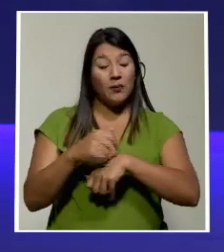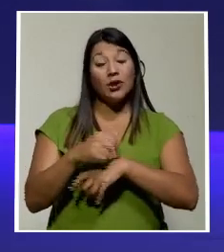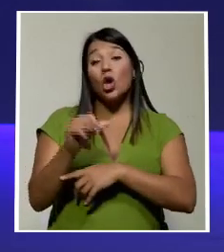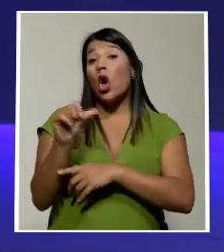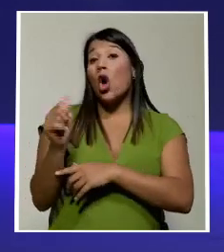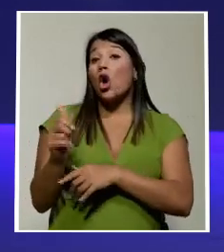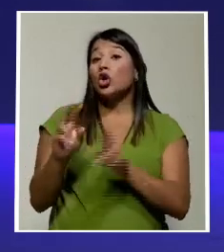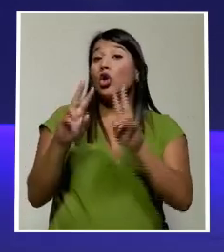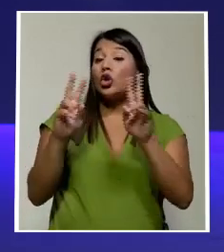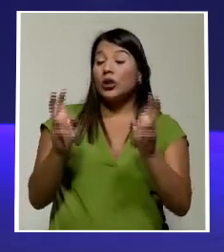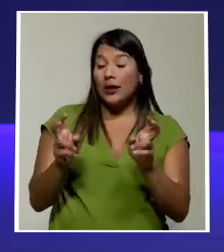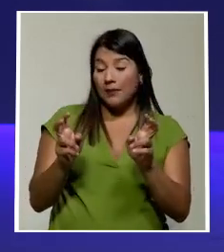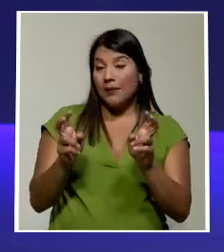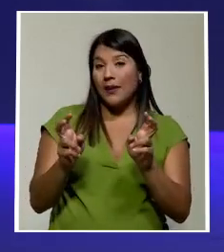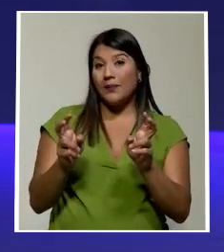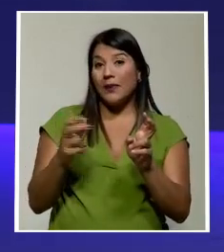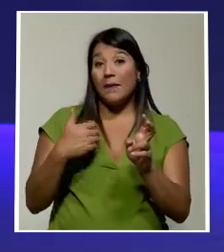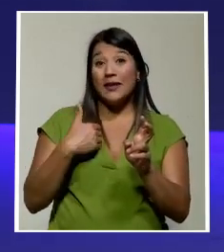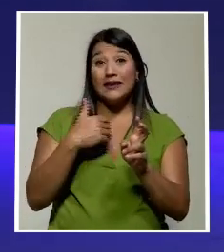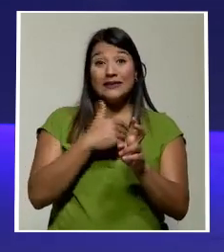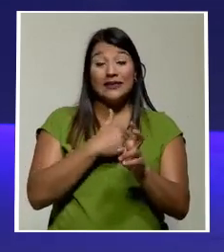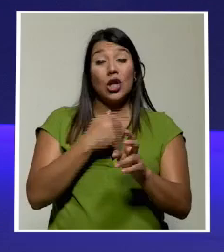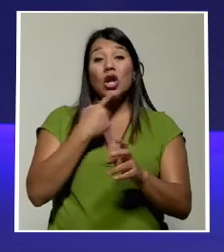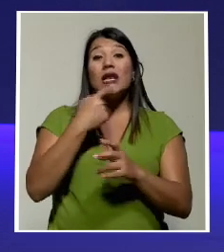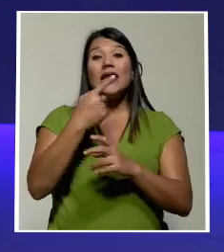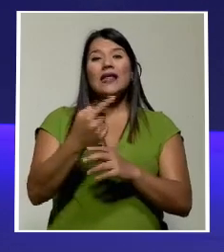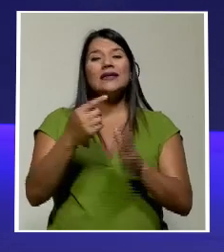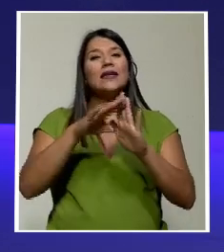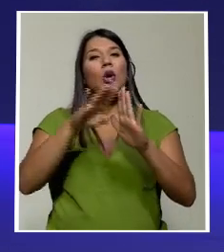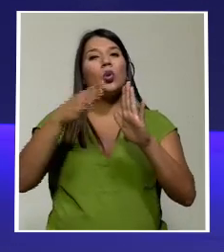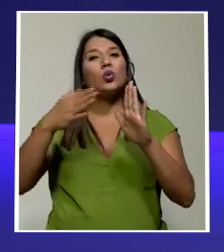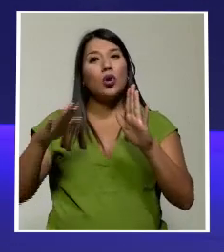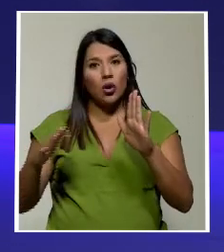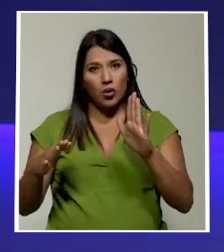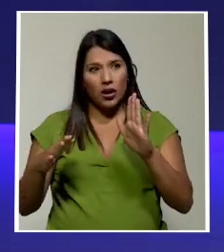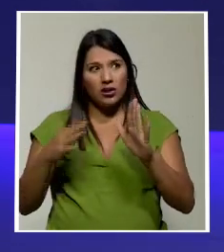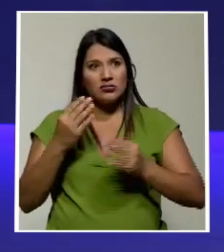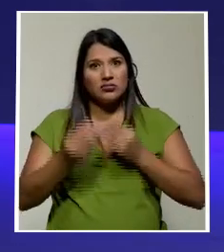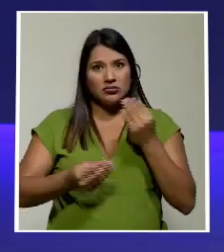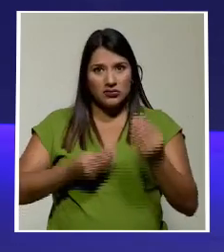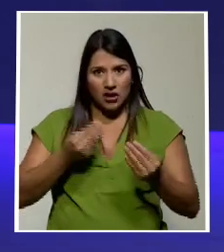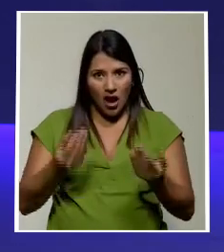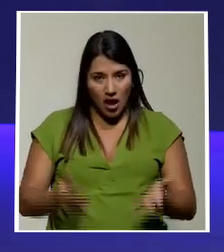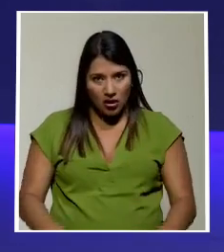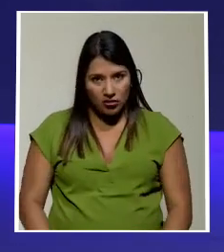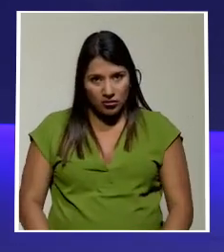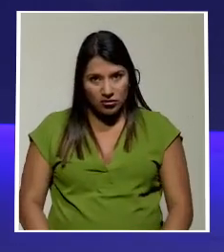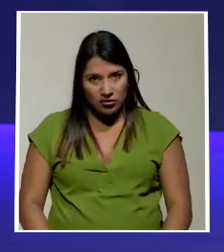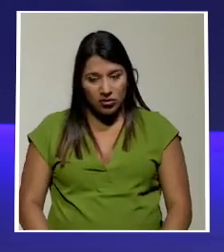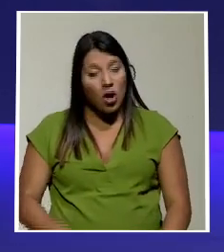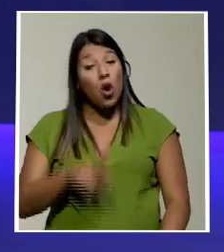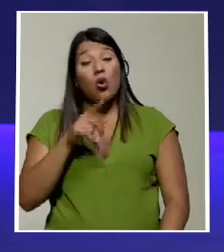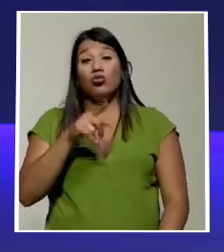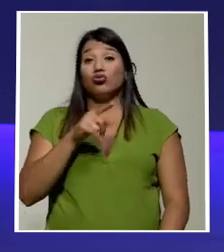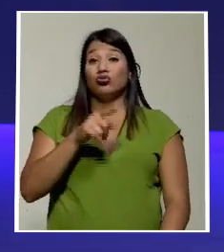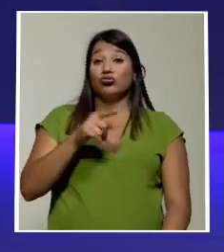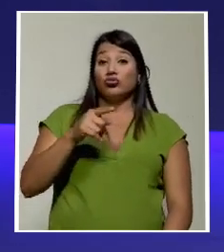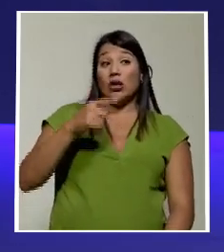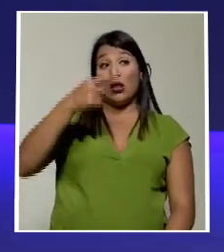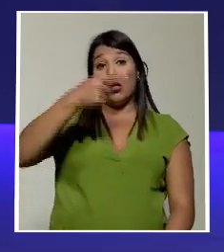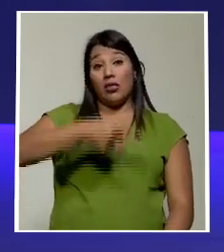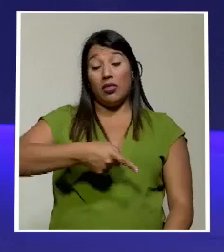que el Ministerio le dice a la Contraloría en su apelación: ¿qué hago? Usted le ordenó a la